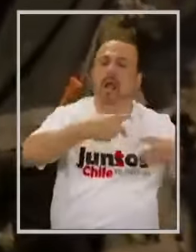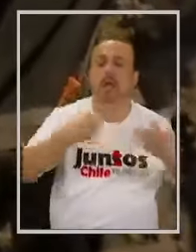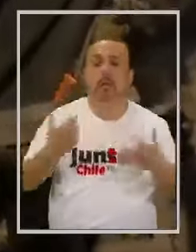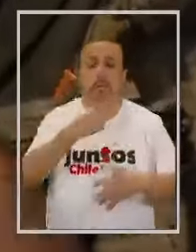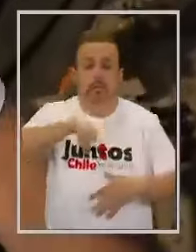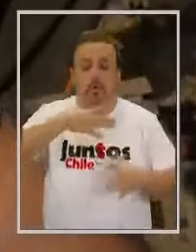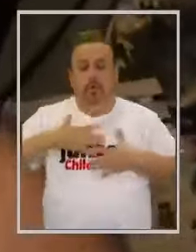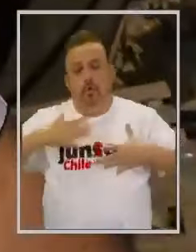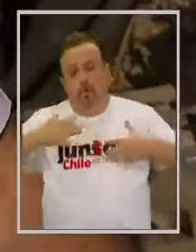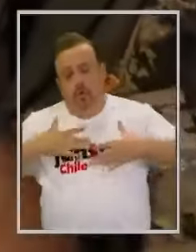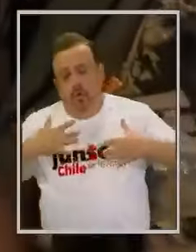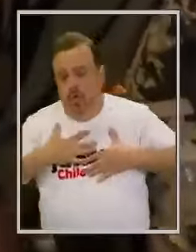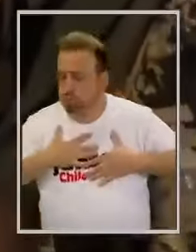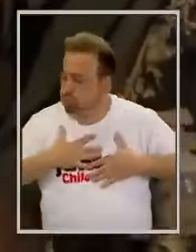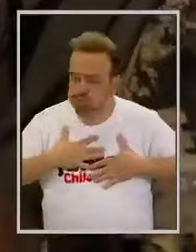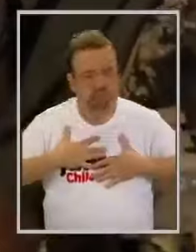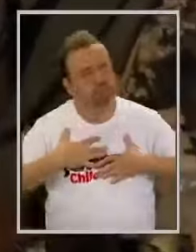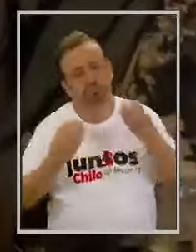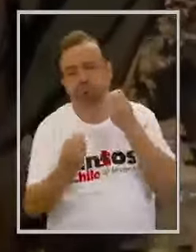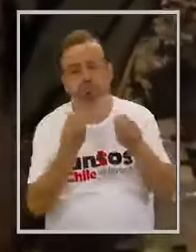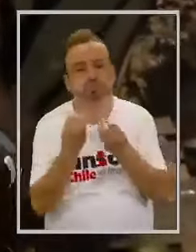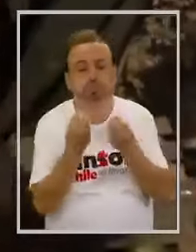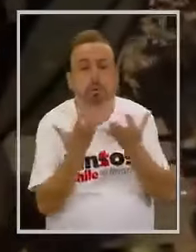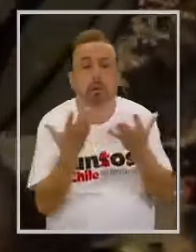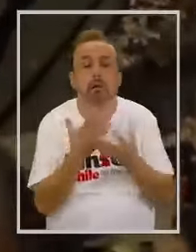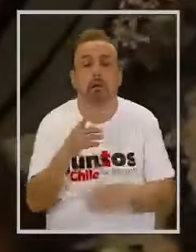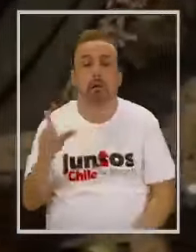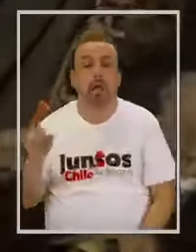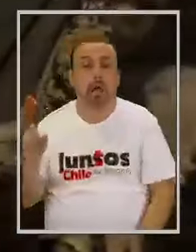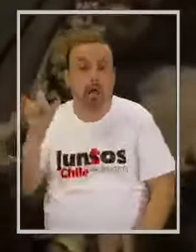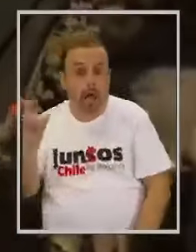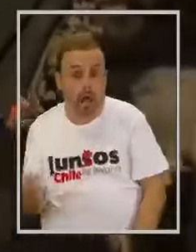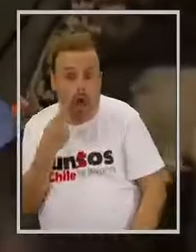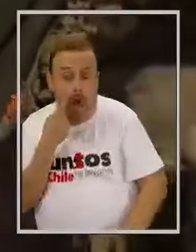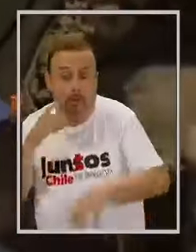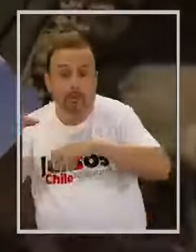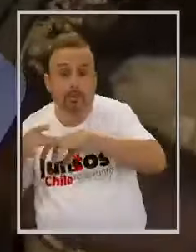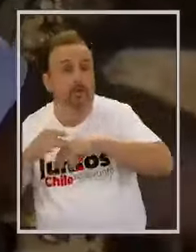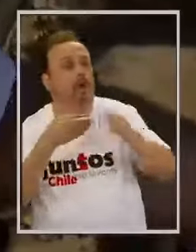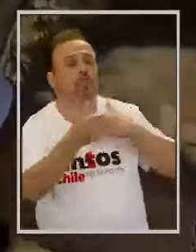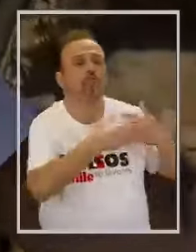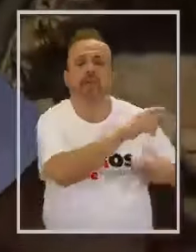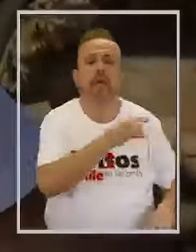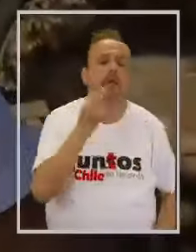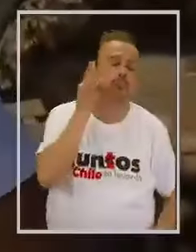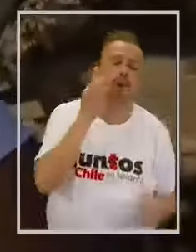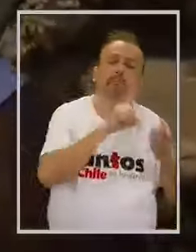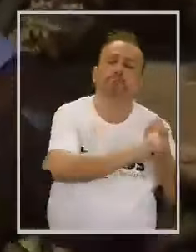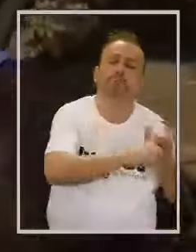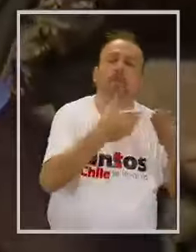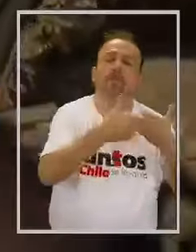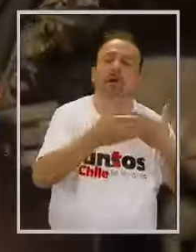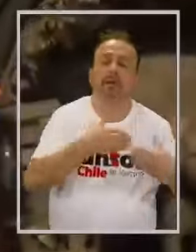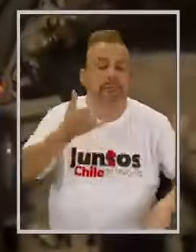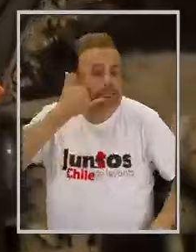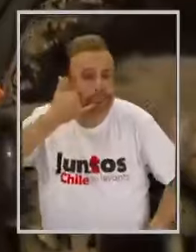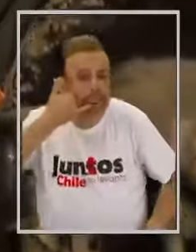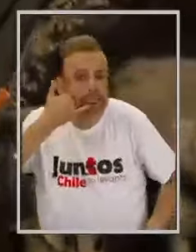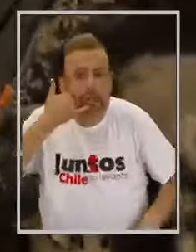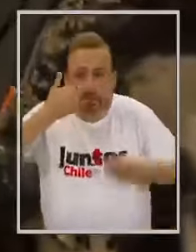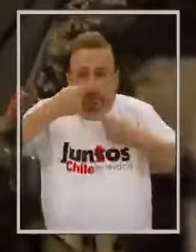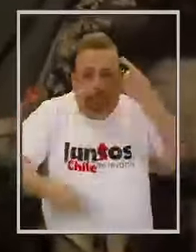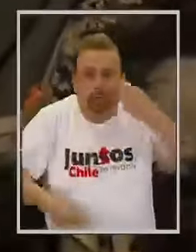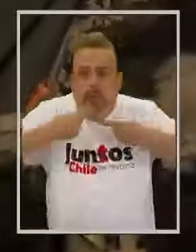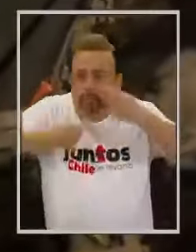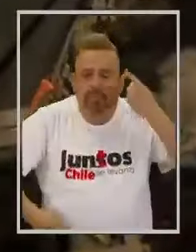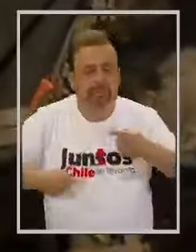sustos enormes, tremendos, no sabían, el marido no sabía dónde estaba la señora, porque no había televisión, no había celulares. La verdad es que fue